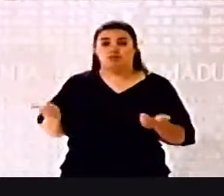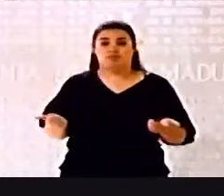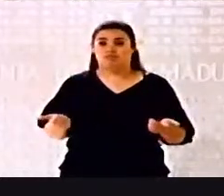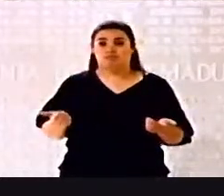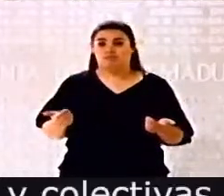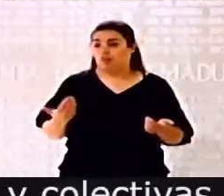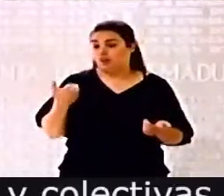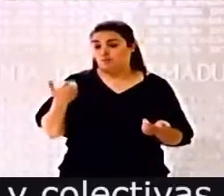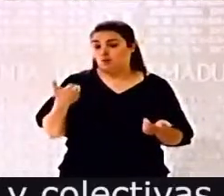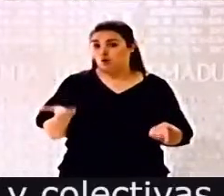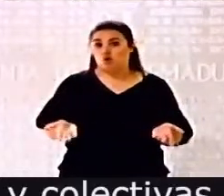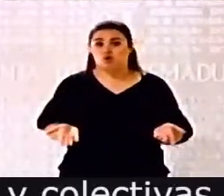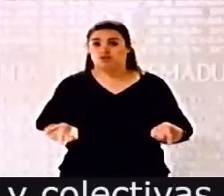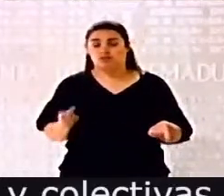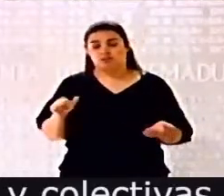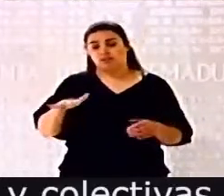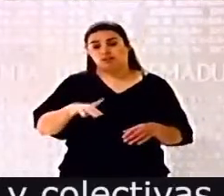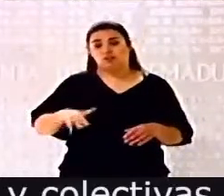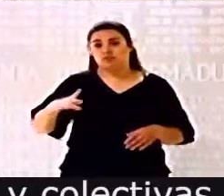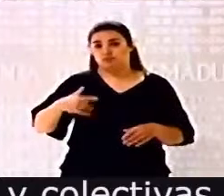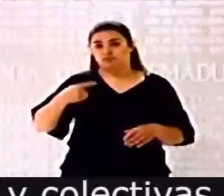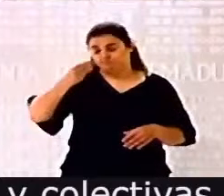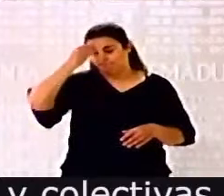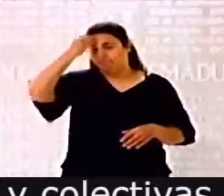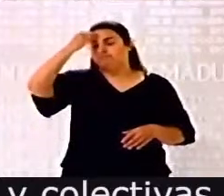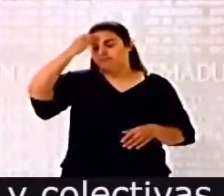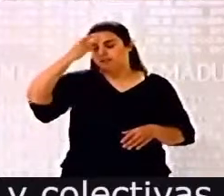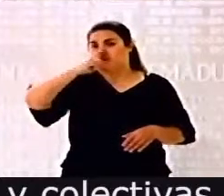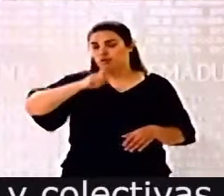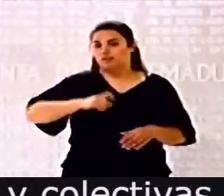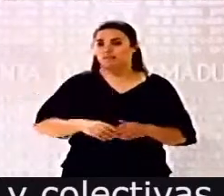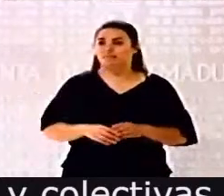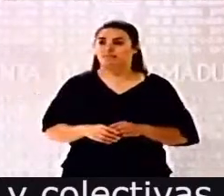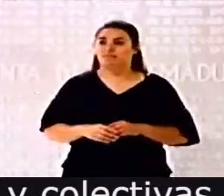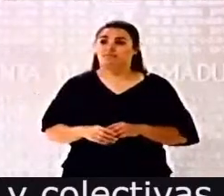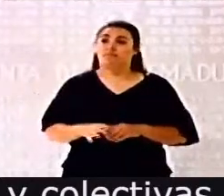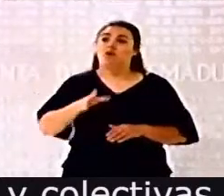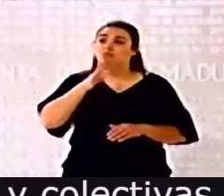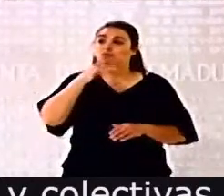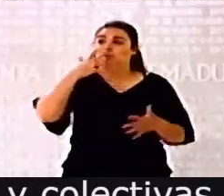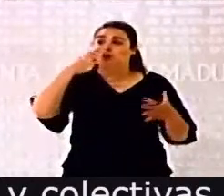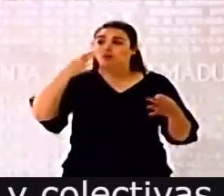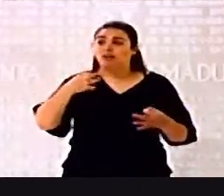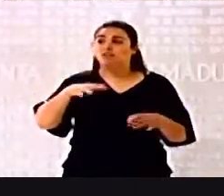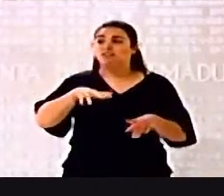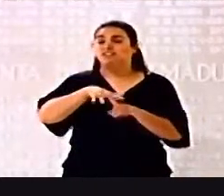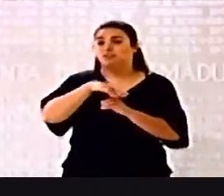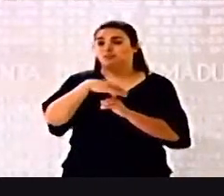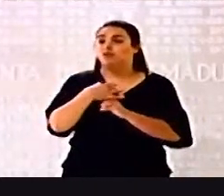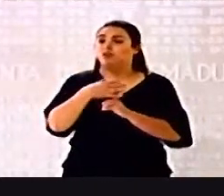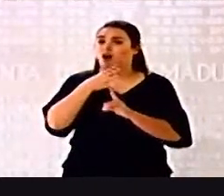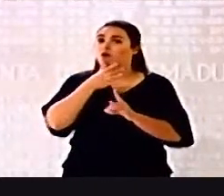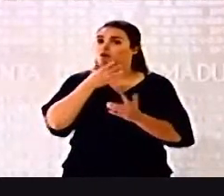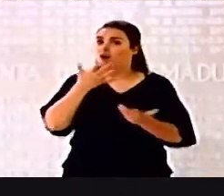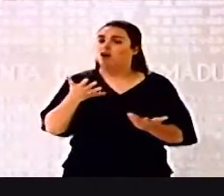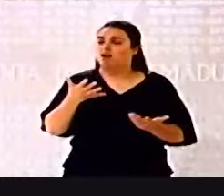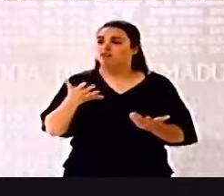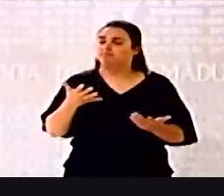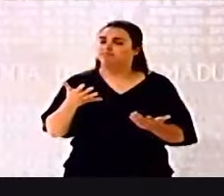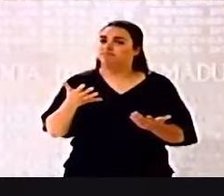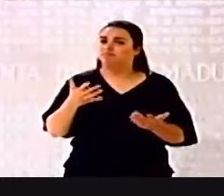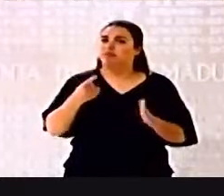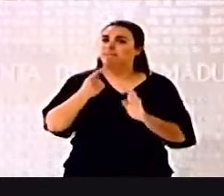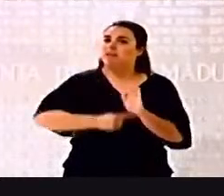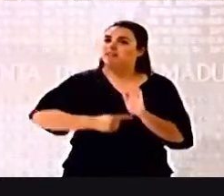muy recientes en nuestra retina y en nuestro cerebro. Por eso creo que es el momento de apelar a